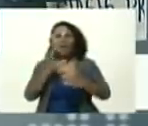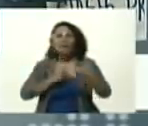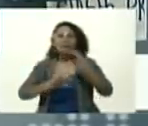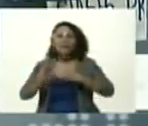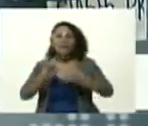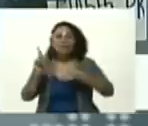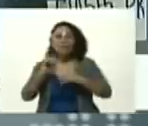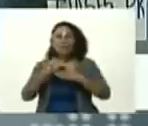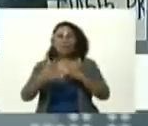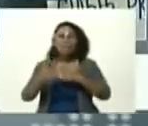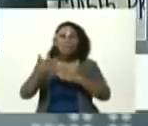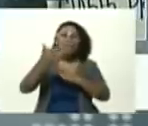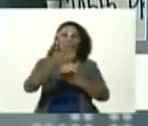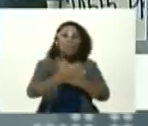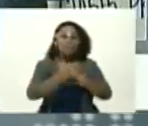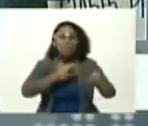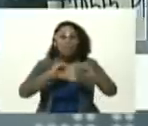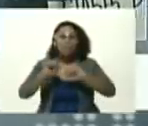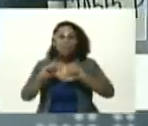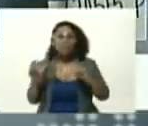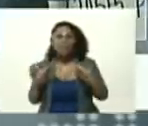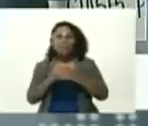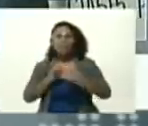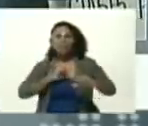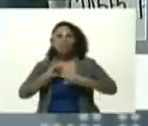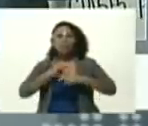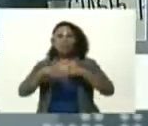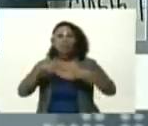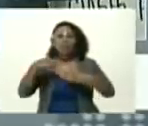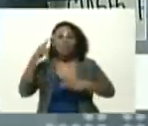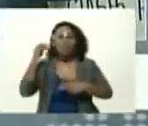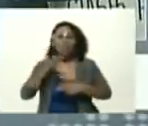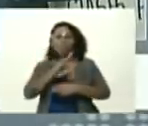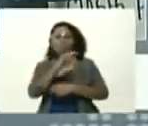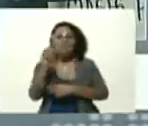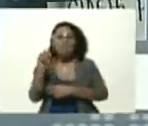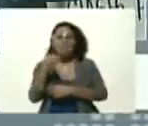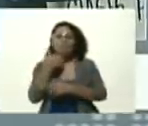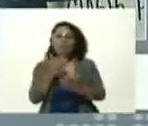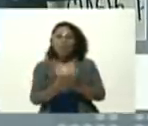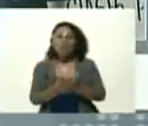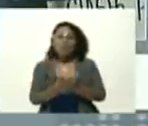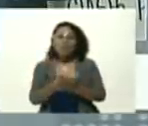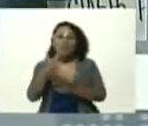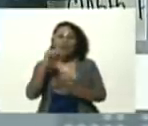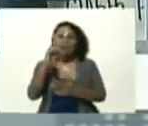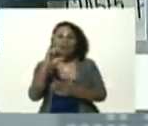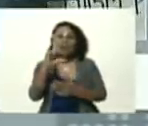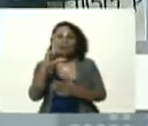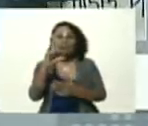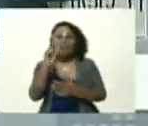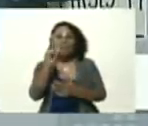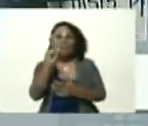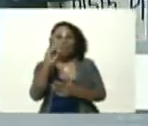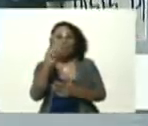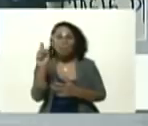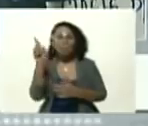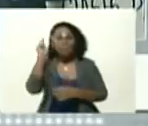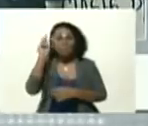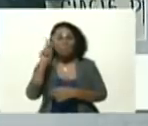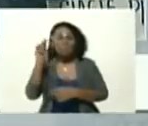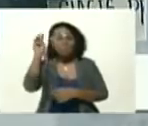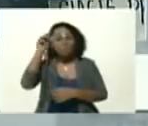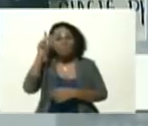pasar el tiempo, las reuniones del Movimiento Bolivariano Revolucionario 200, gracias a Nelson Merente, profesor de matemática, un